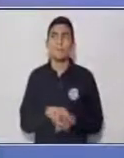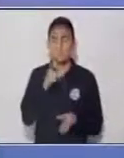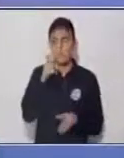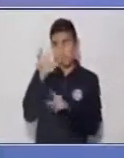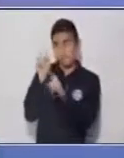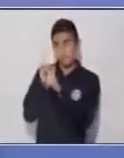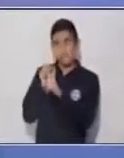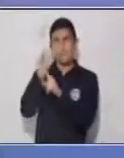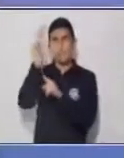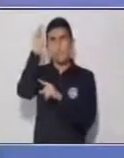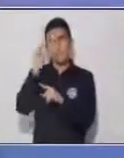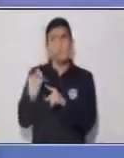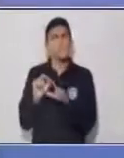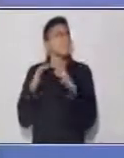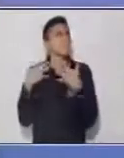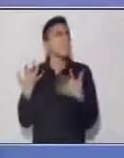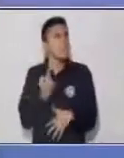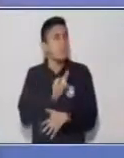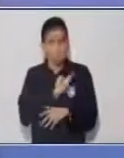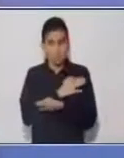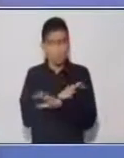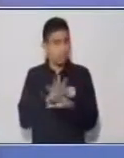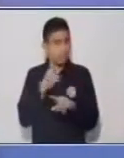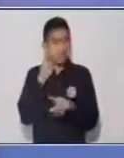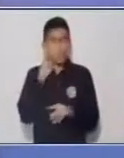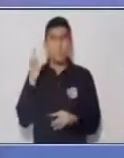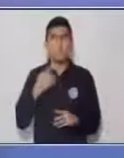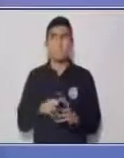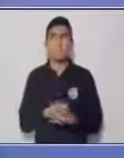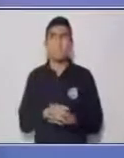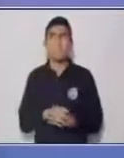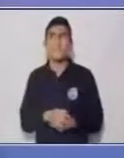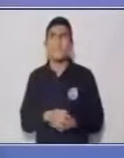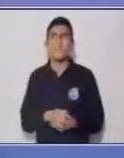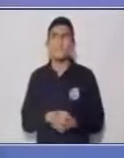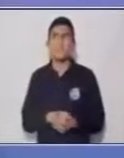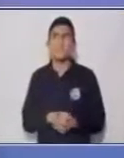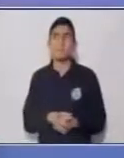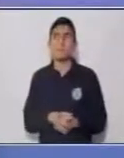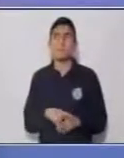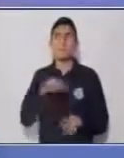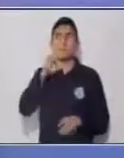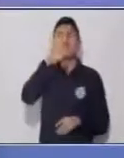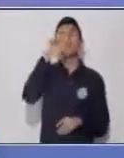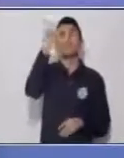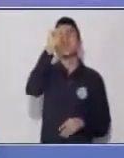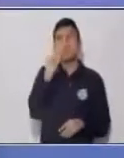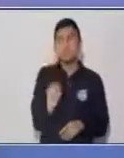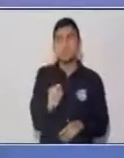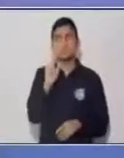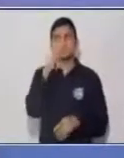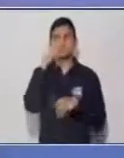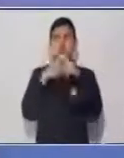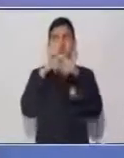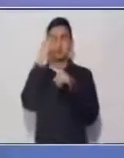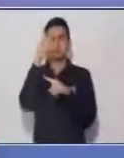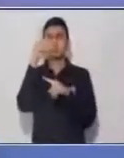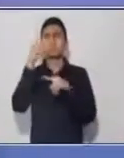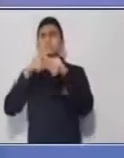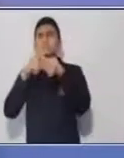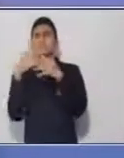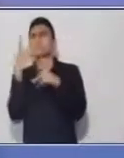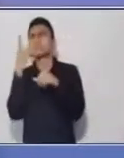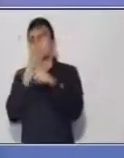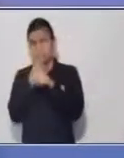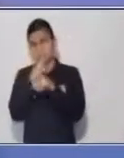calculamos la integral, entonces solamente de x cuadrado por dx, ¿verdad? Y aplicamos